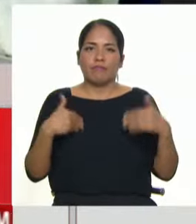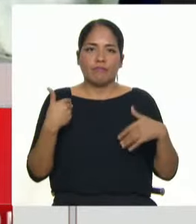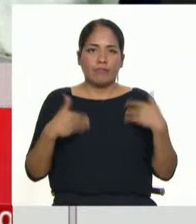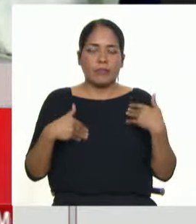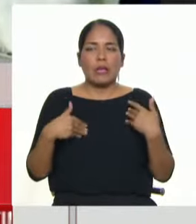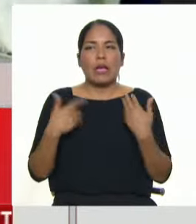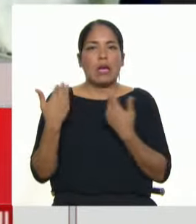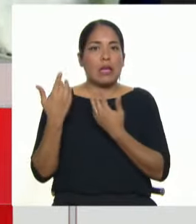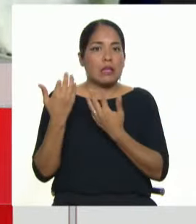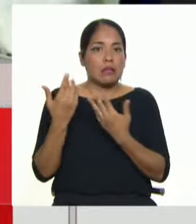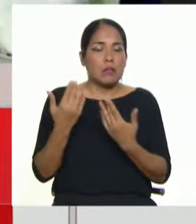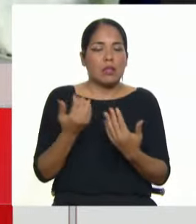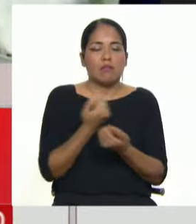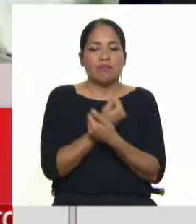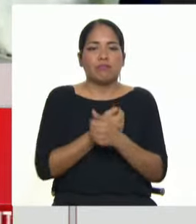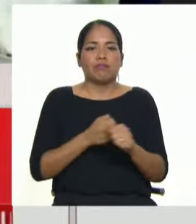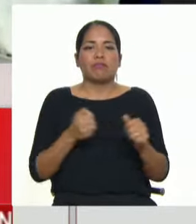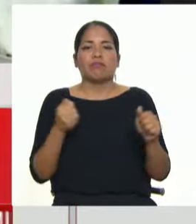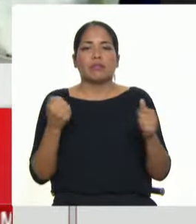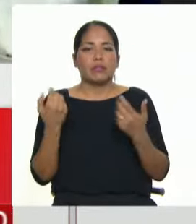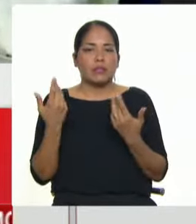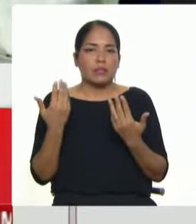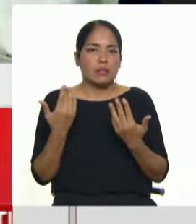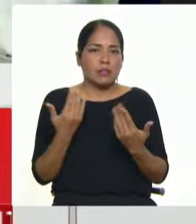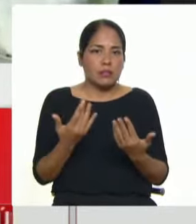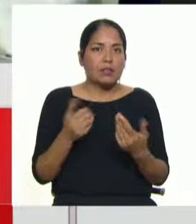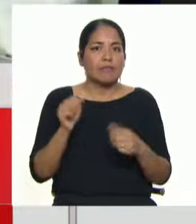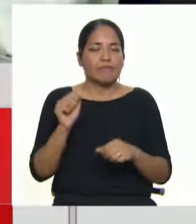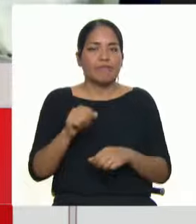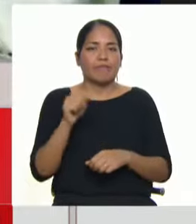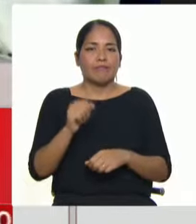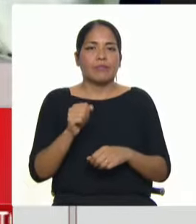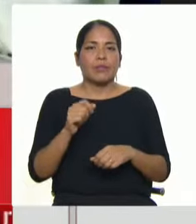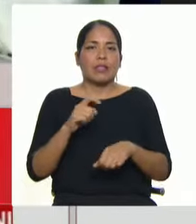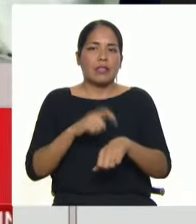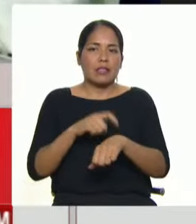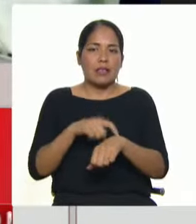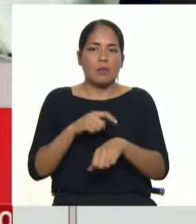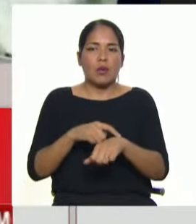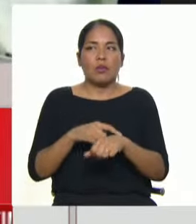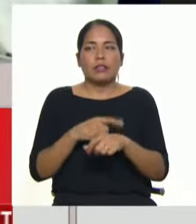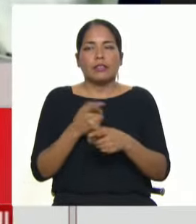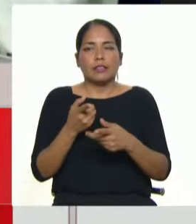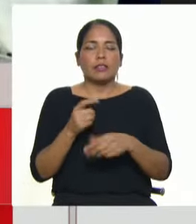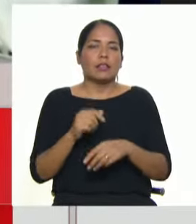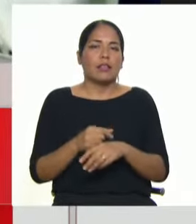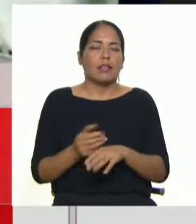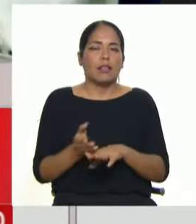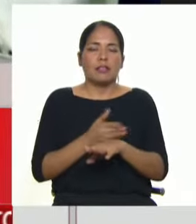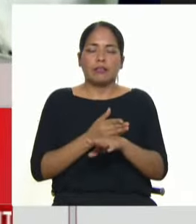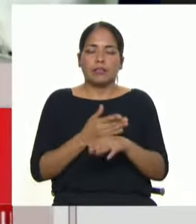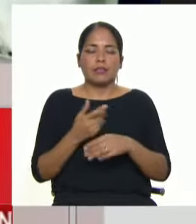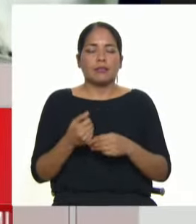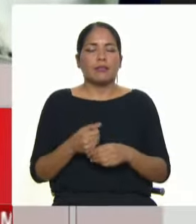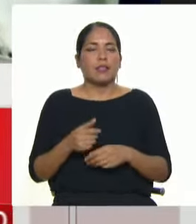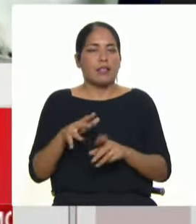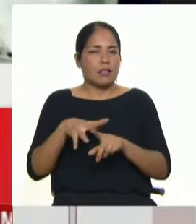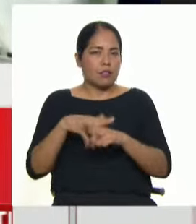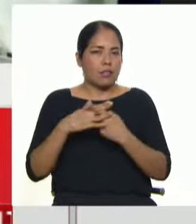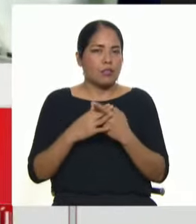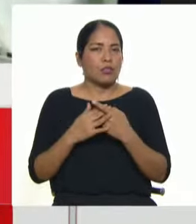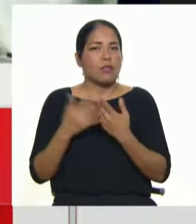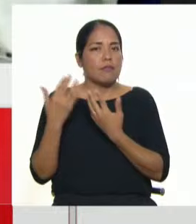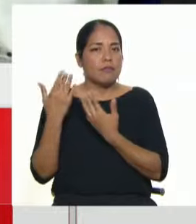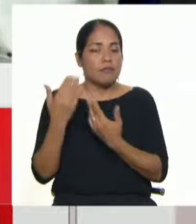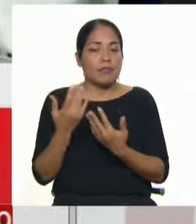muy pendientes de lo que ha venido ocasionando este accidente, ¿no? Entonces, una vez que